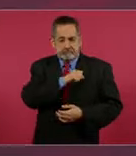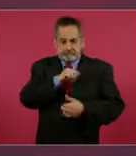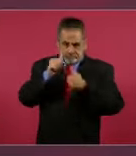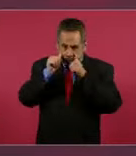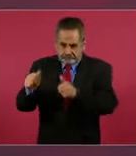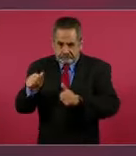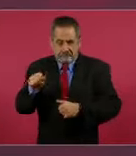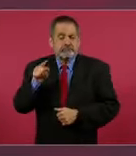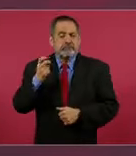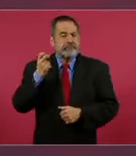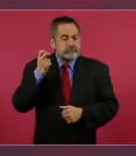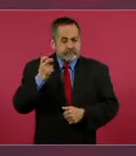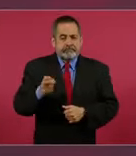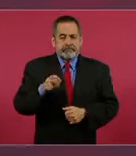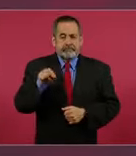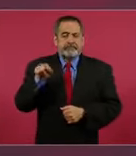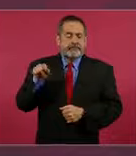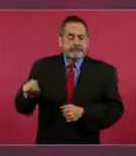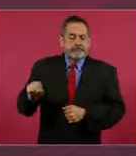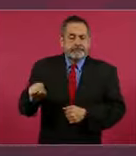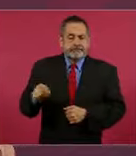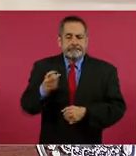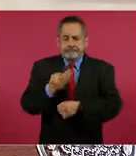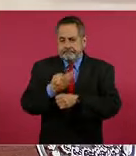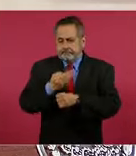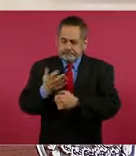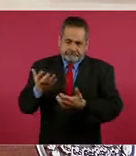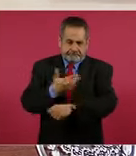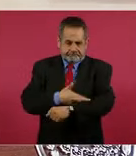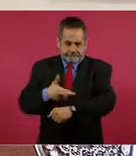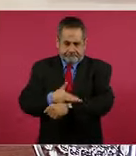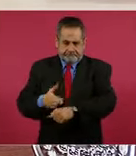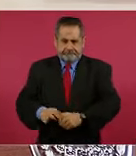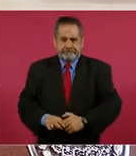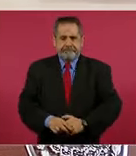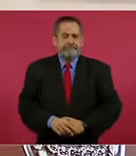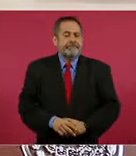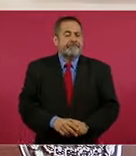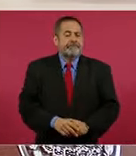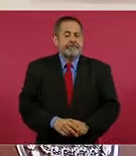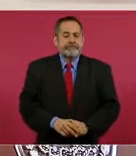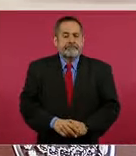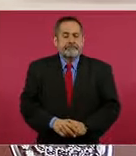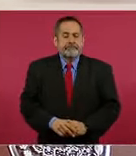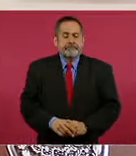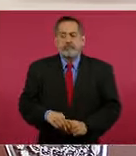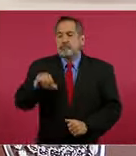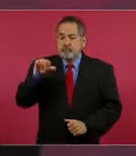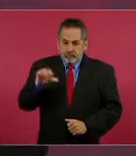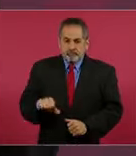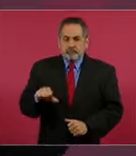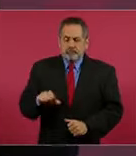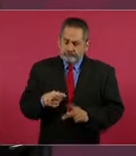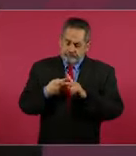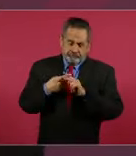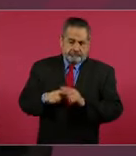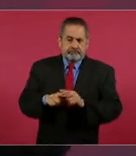es lo que se está haciendo. Y hoy vamos a